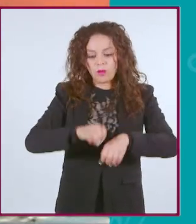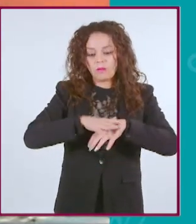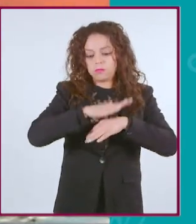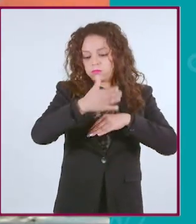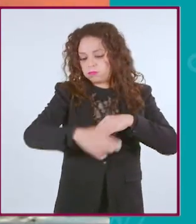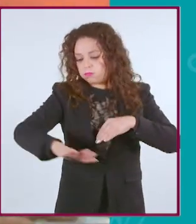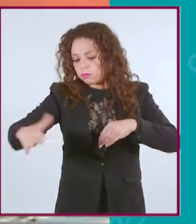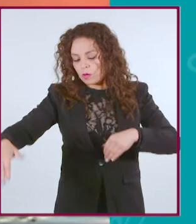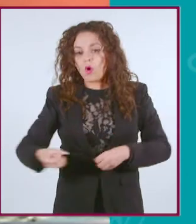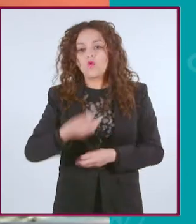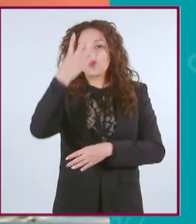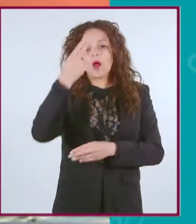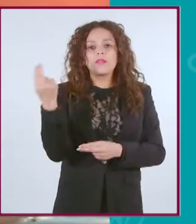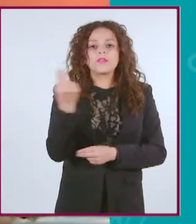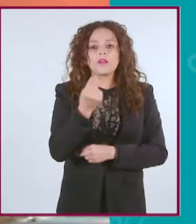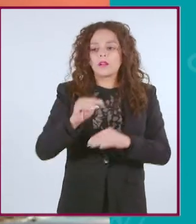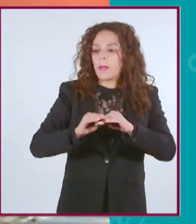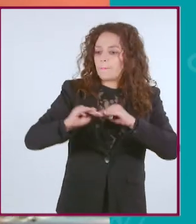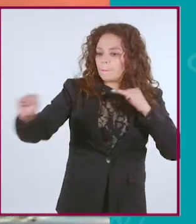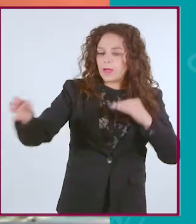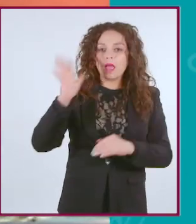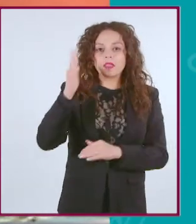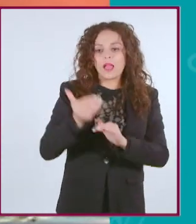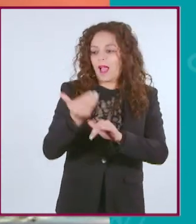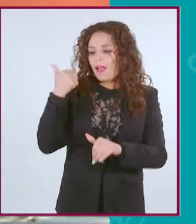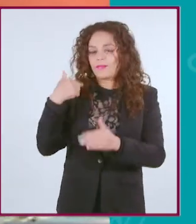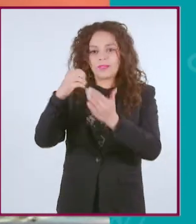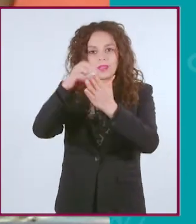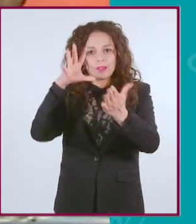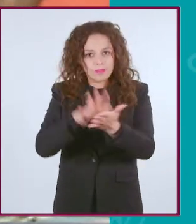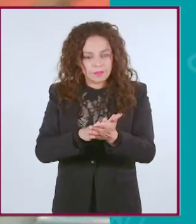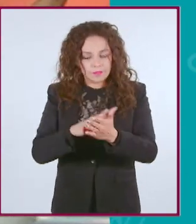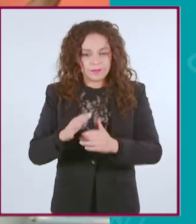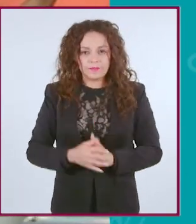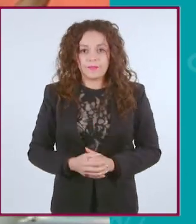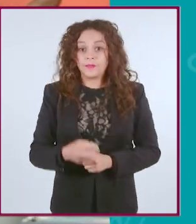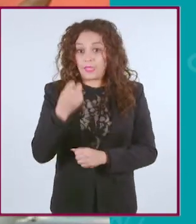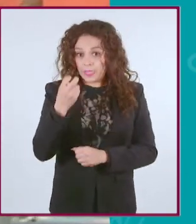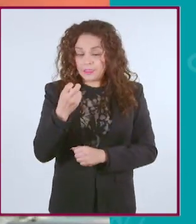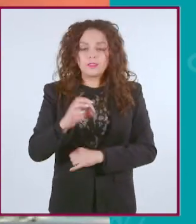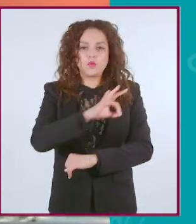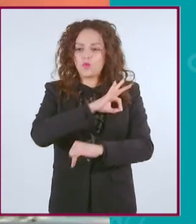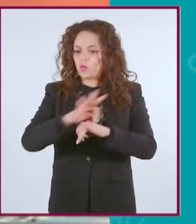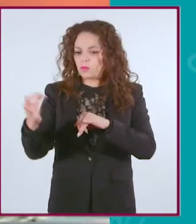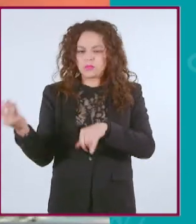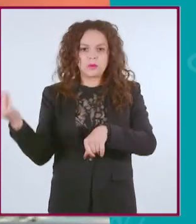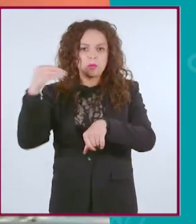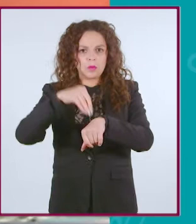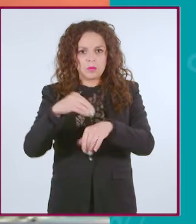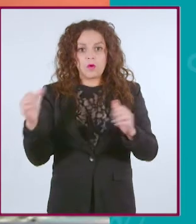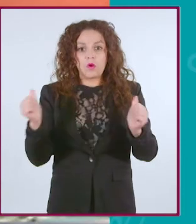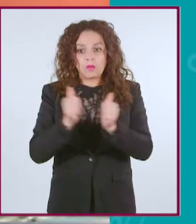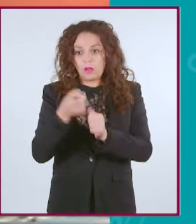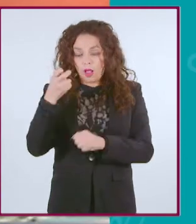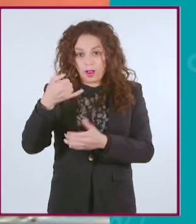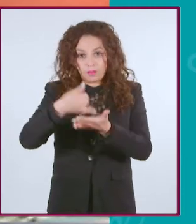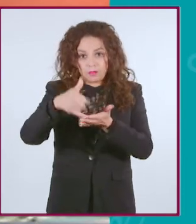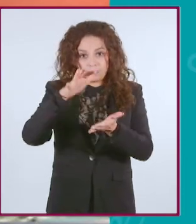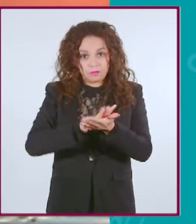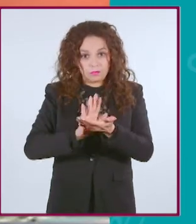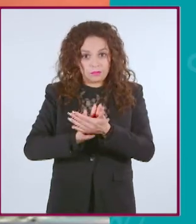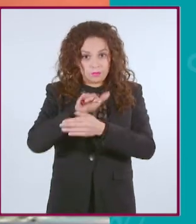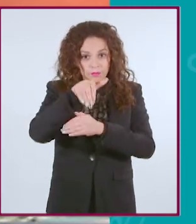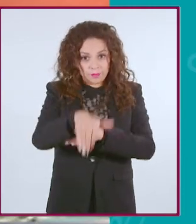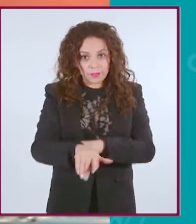largo y la longitud de lo que nosotros hemos marcada. Y esa marcada lo colocamos al final de acuerdo al plotter que ya viene el proceso y